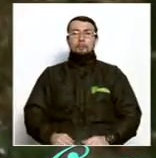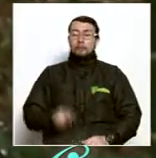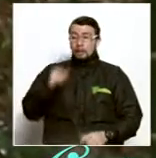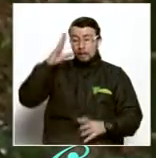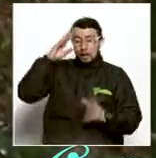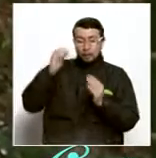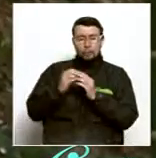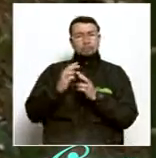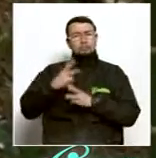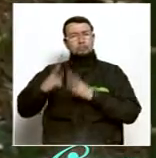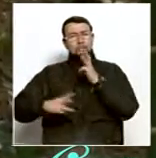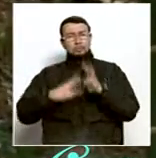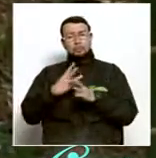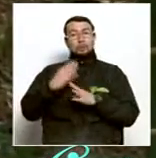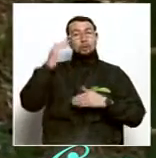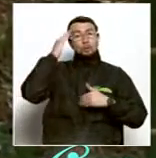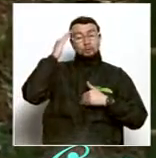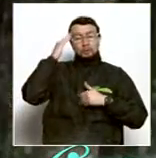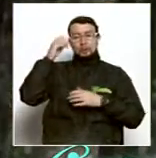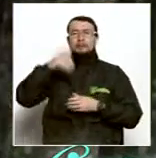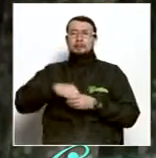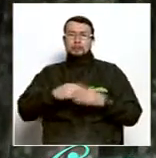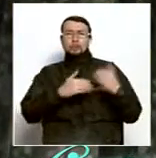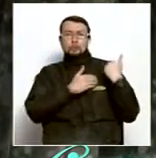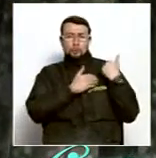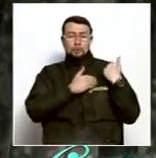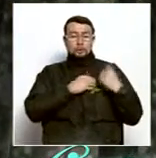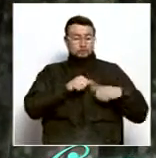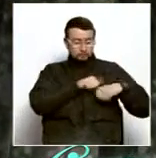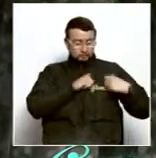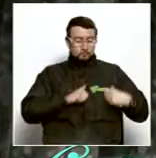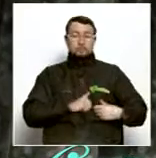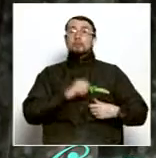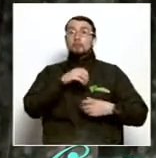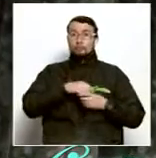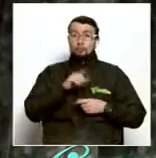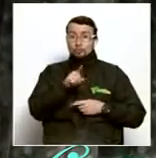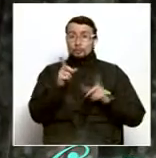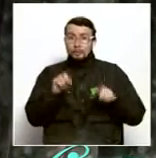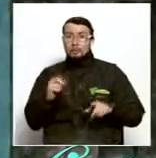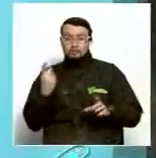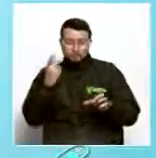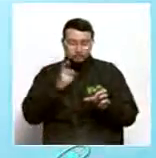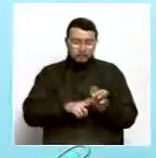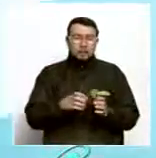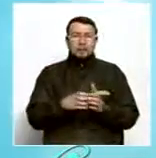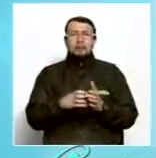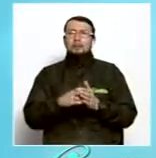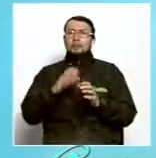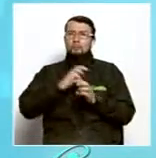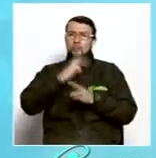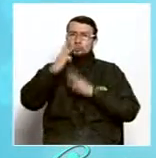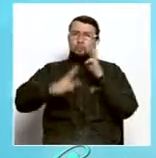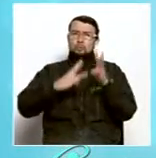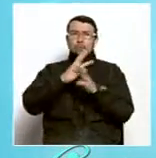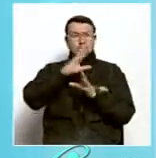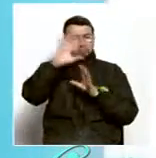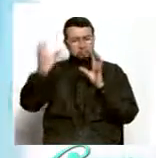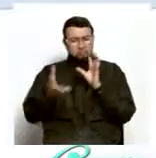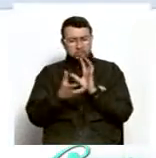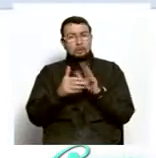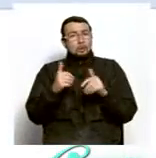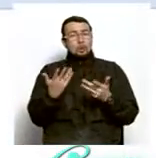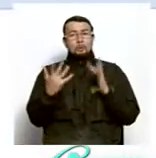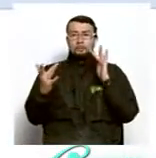Mundial Consciente está en los corazones de todos. Tú también puedes hacer parte de nuestra red de voluntarios a nivel global. Contáctanos